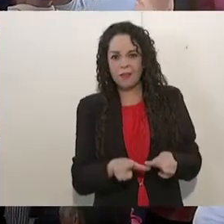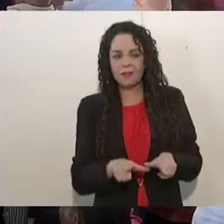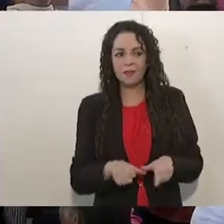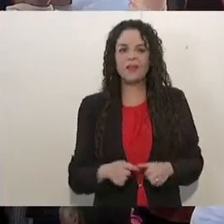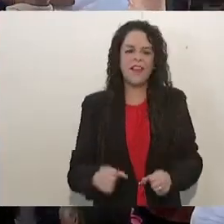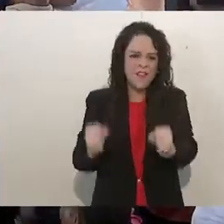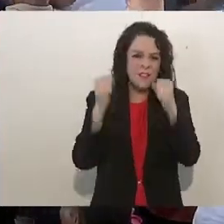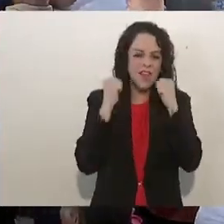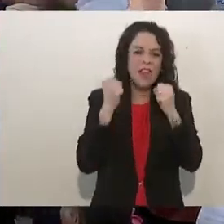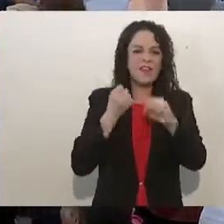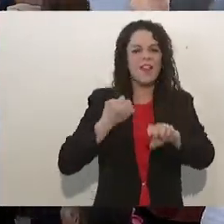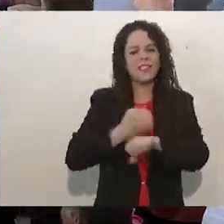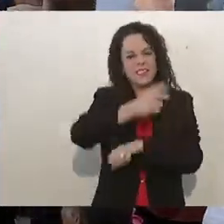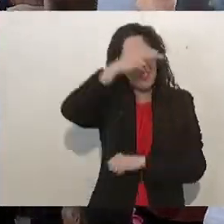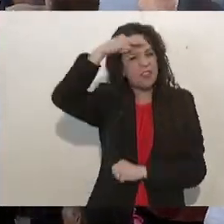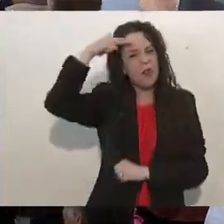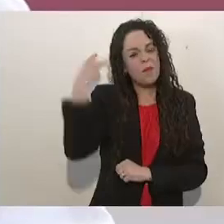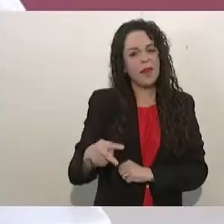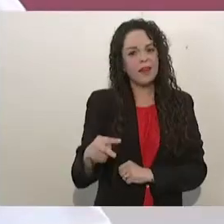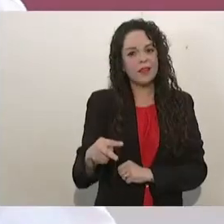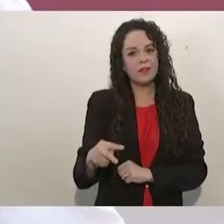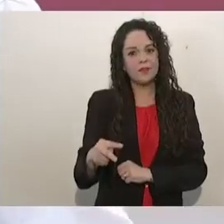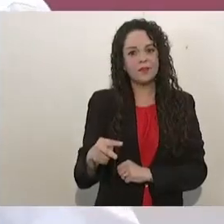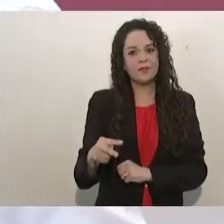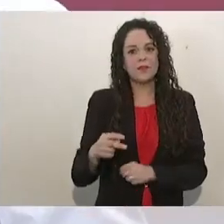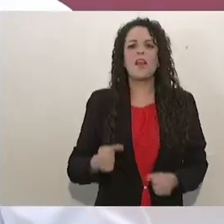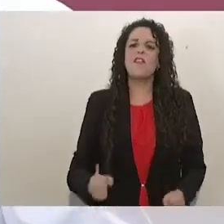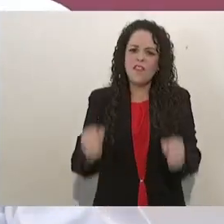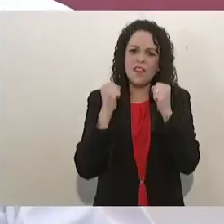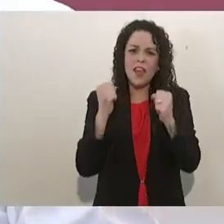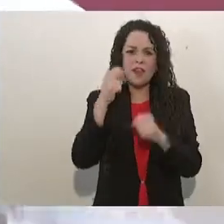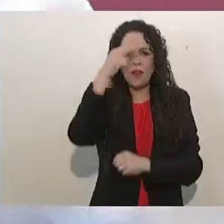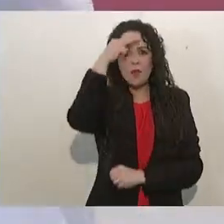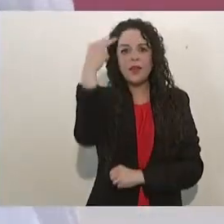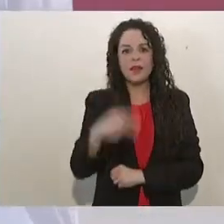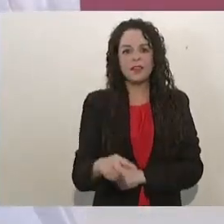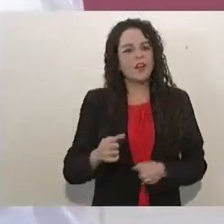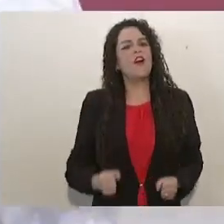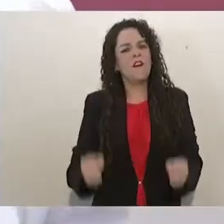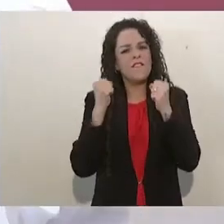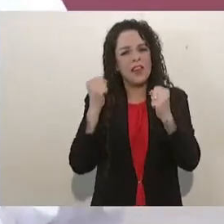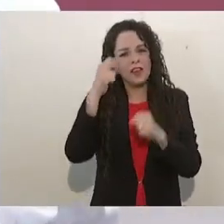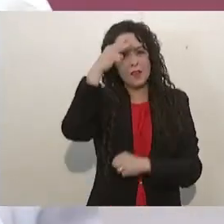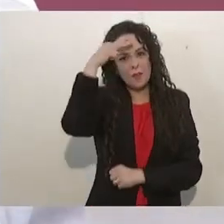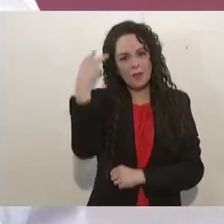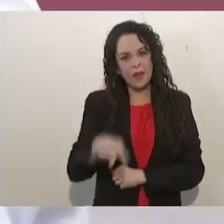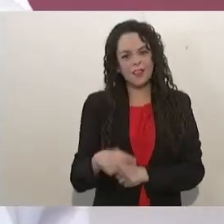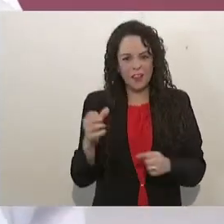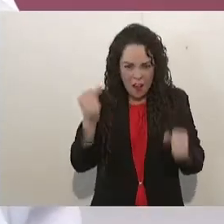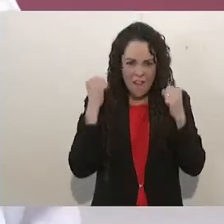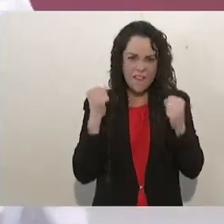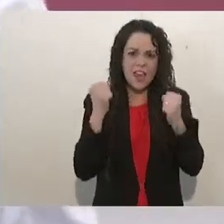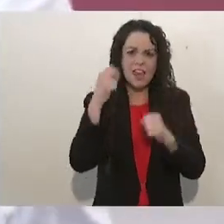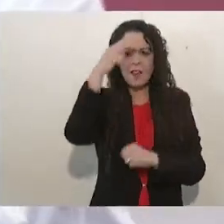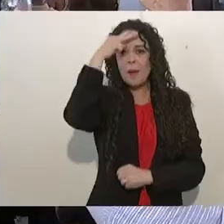¡Viva el Estado de México! ¡Viva México! ¡Viva México! ¡Viva